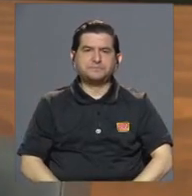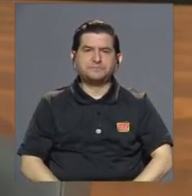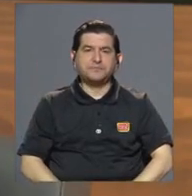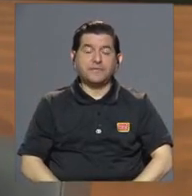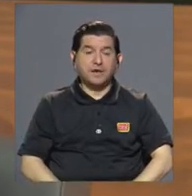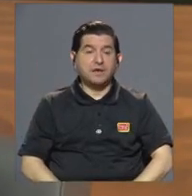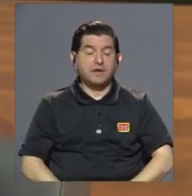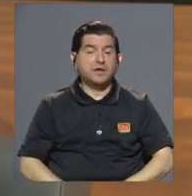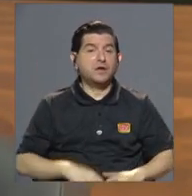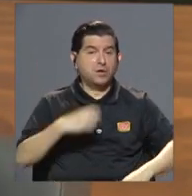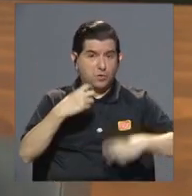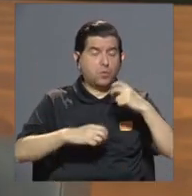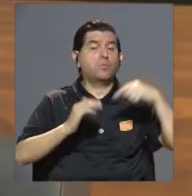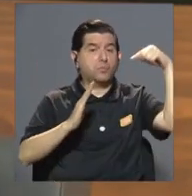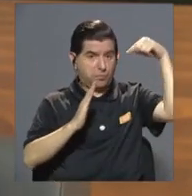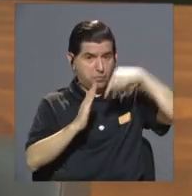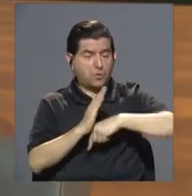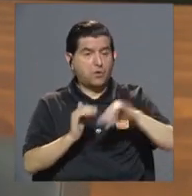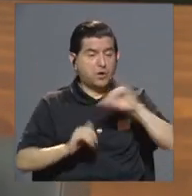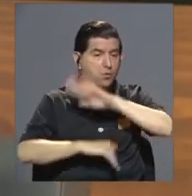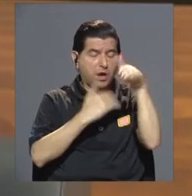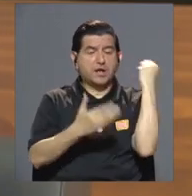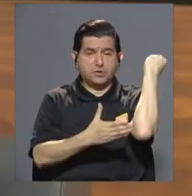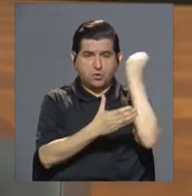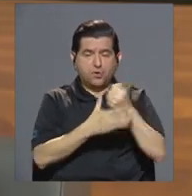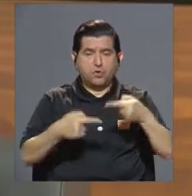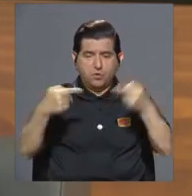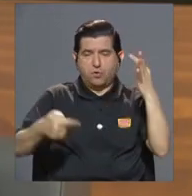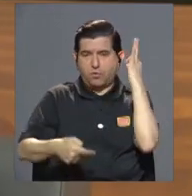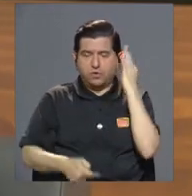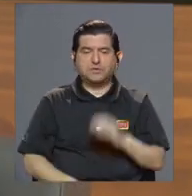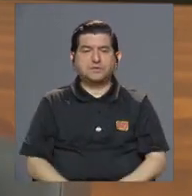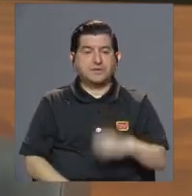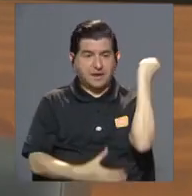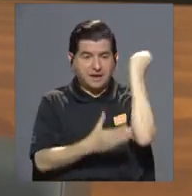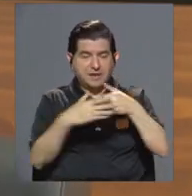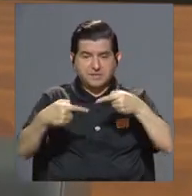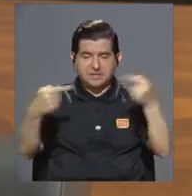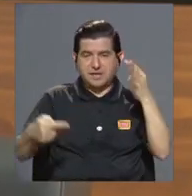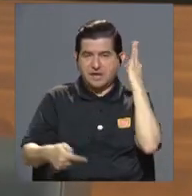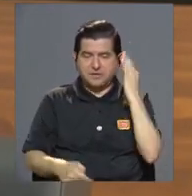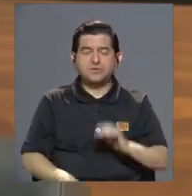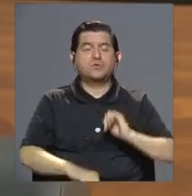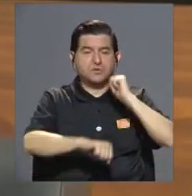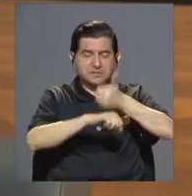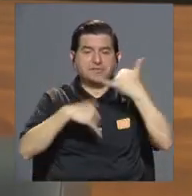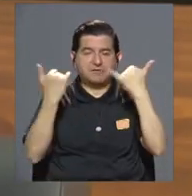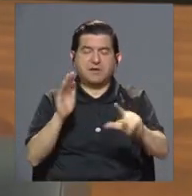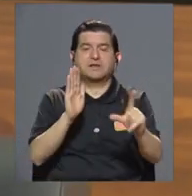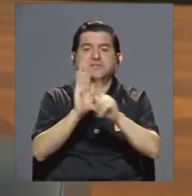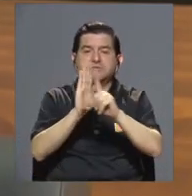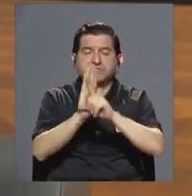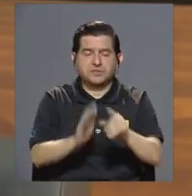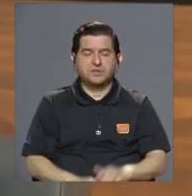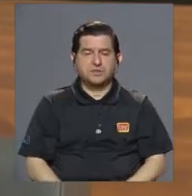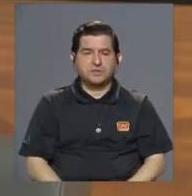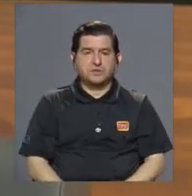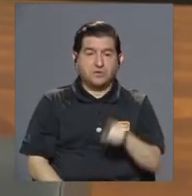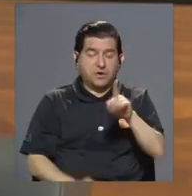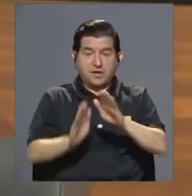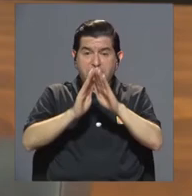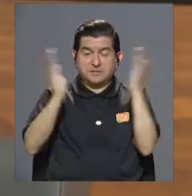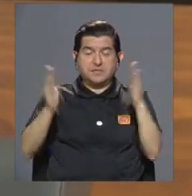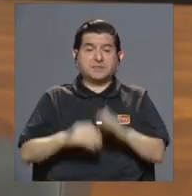es tan grave como cualquier otro femicidio. Recordemos que el femicidio está definido legalmente. El femicidio se